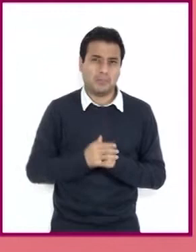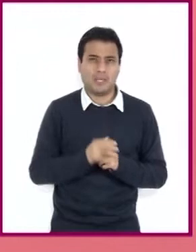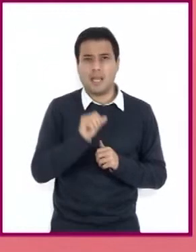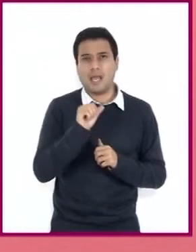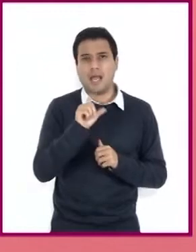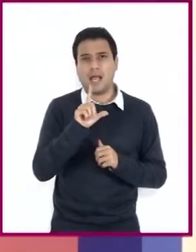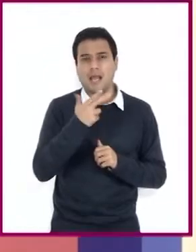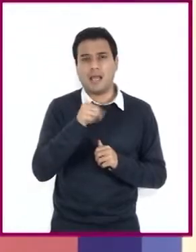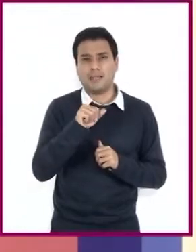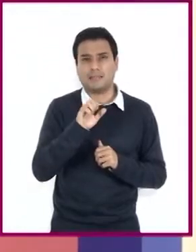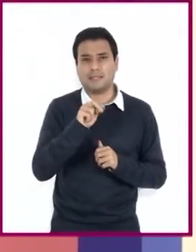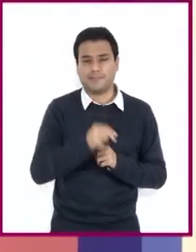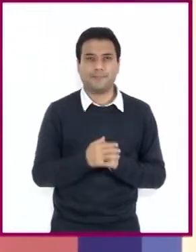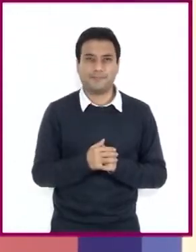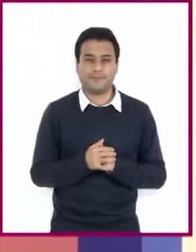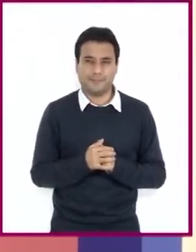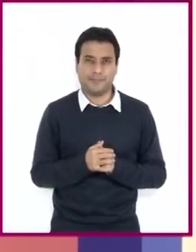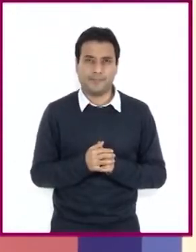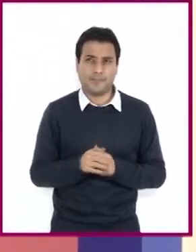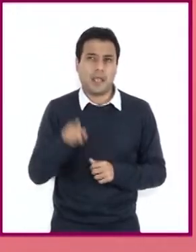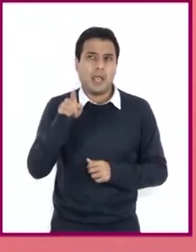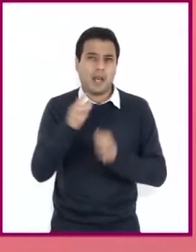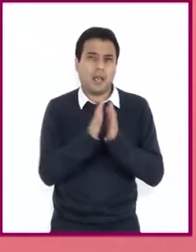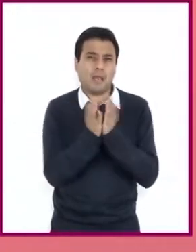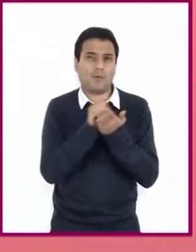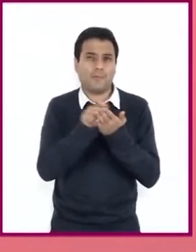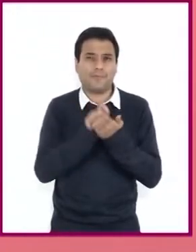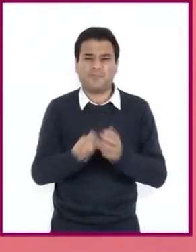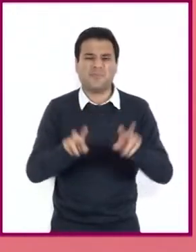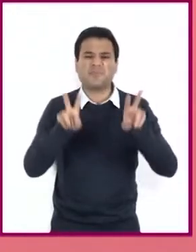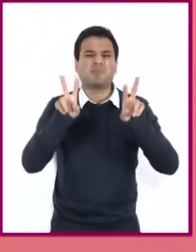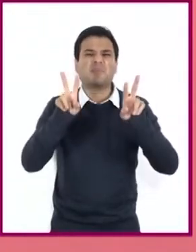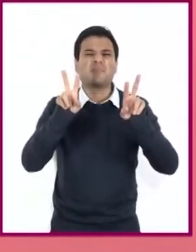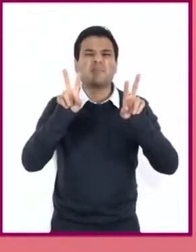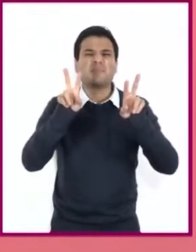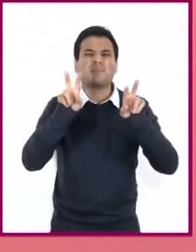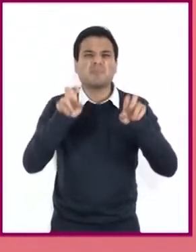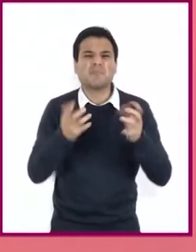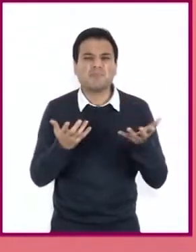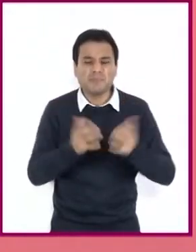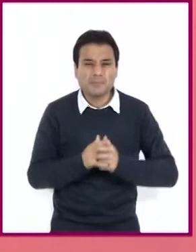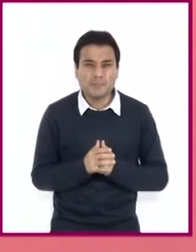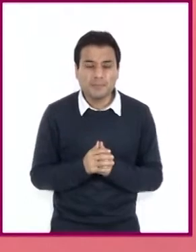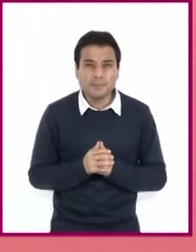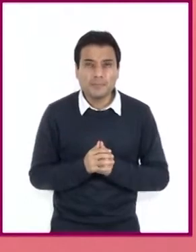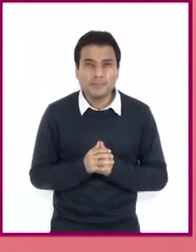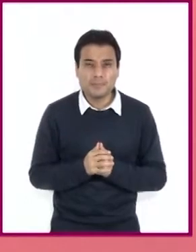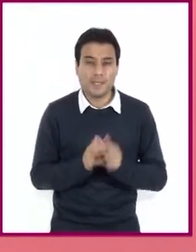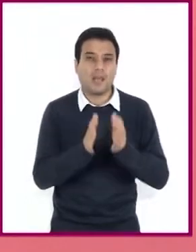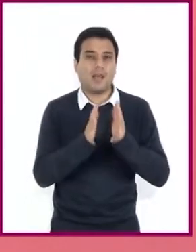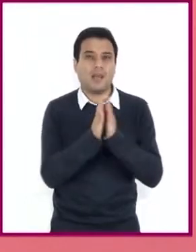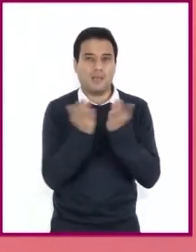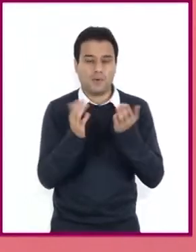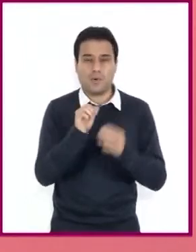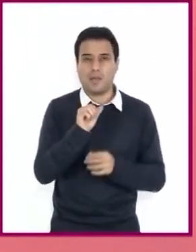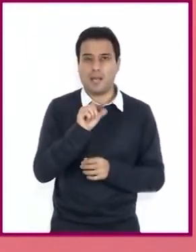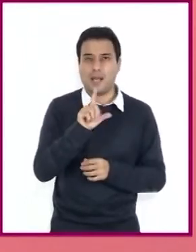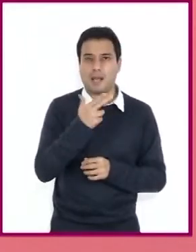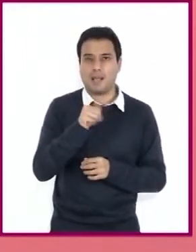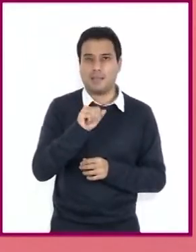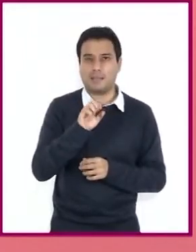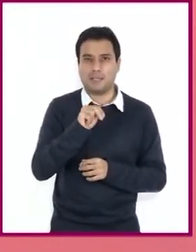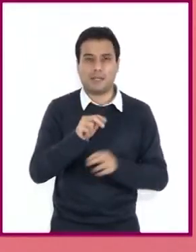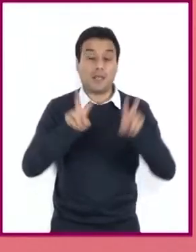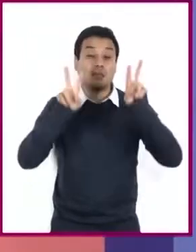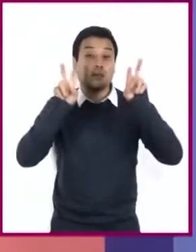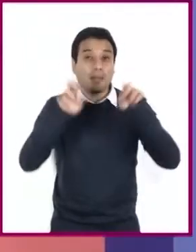Al-Hazen. Él publicó un libro cuyo título traducido al español es El libro de Al-Hazen sobre la